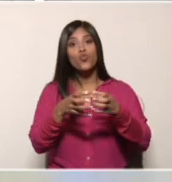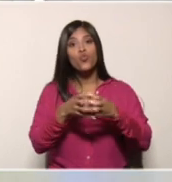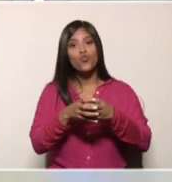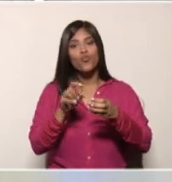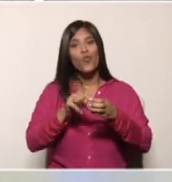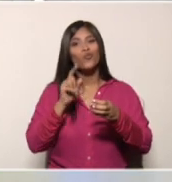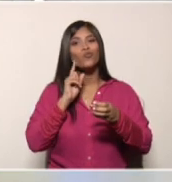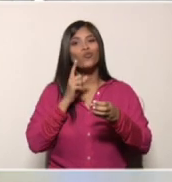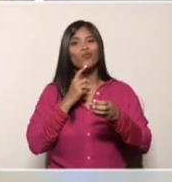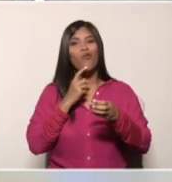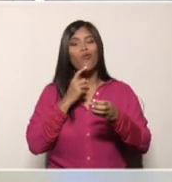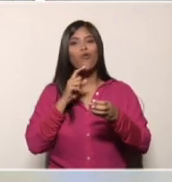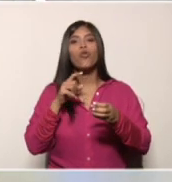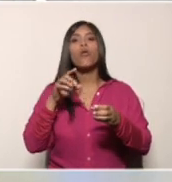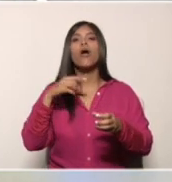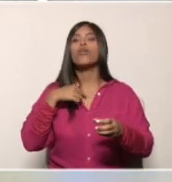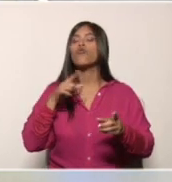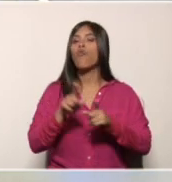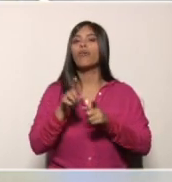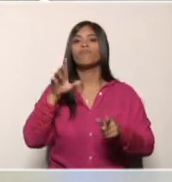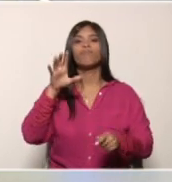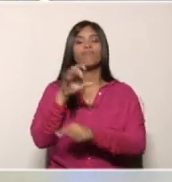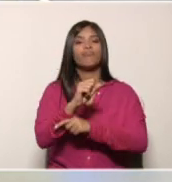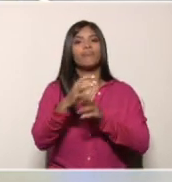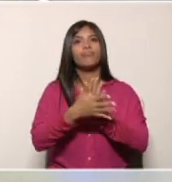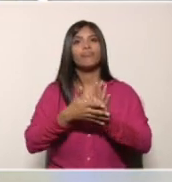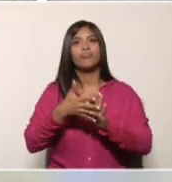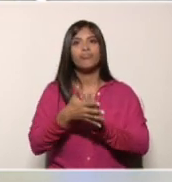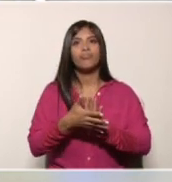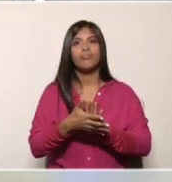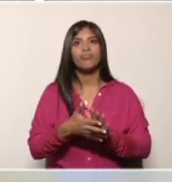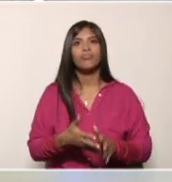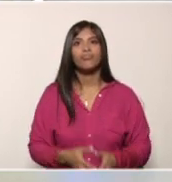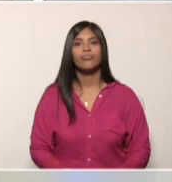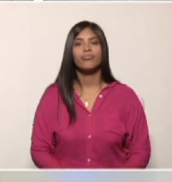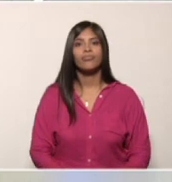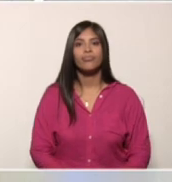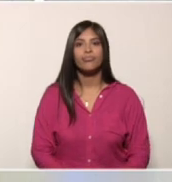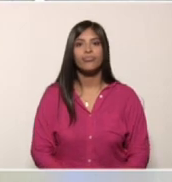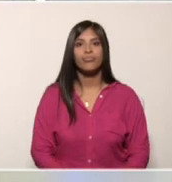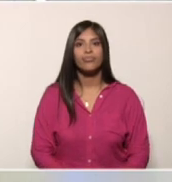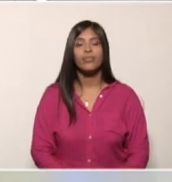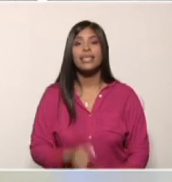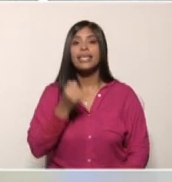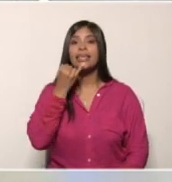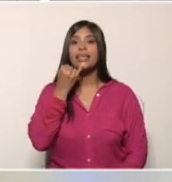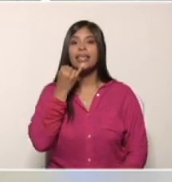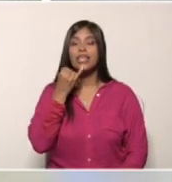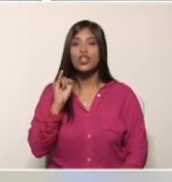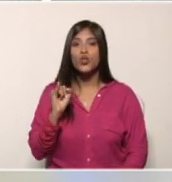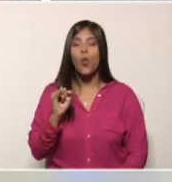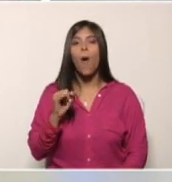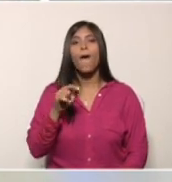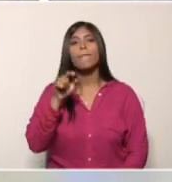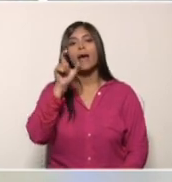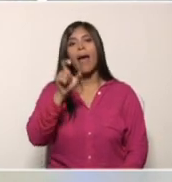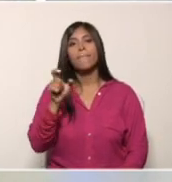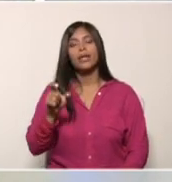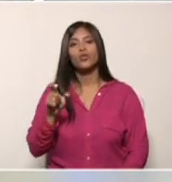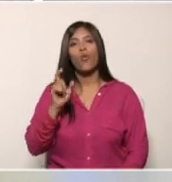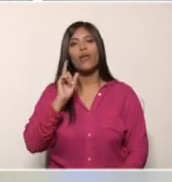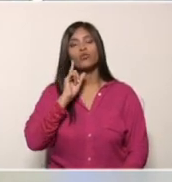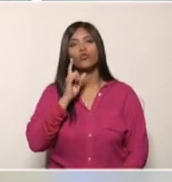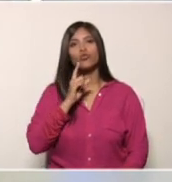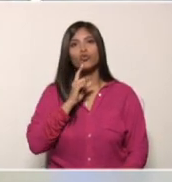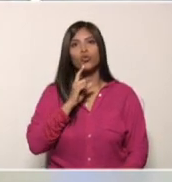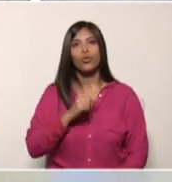adoptar. ¿Okay? Y la lengua de señas es una lengua, un idioma que utilizan las personas con